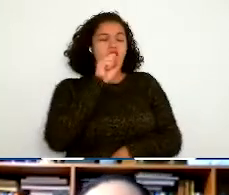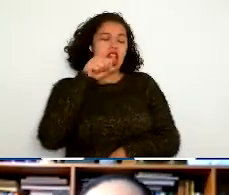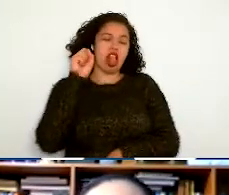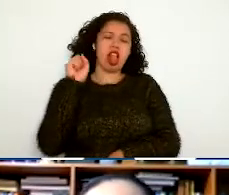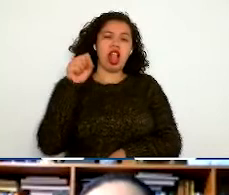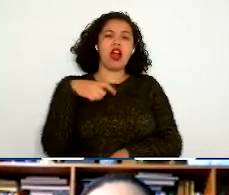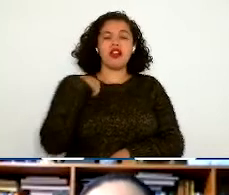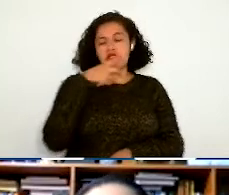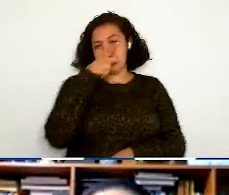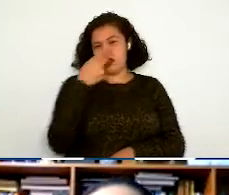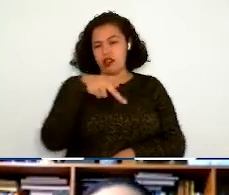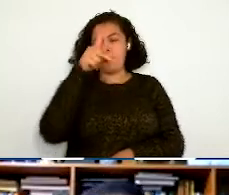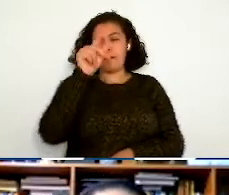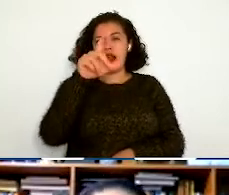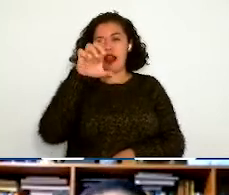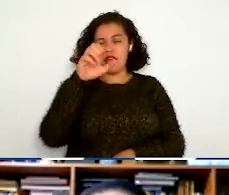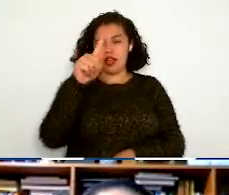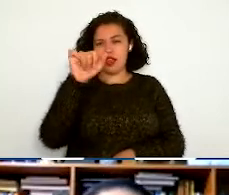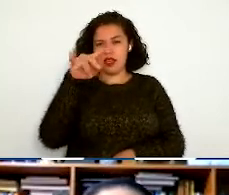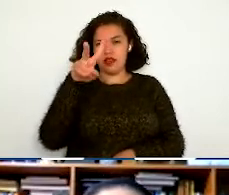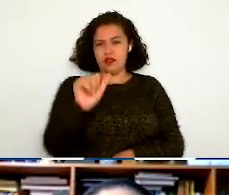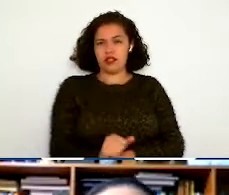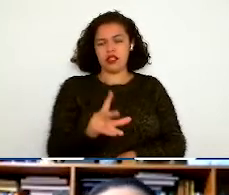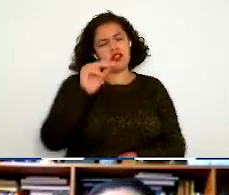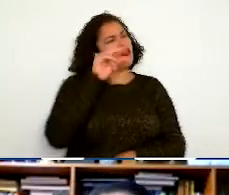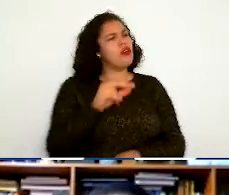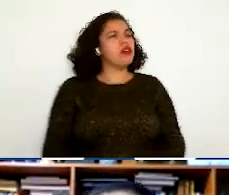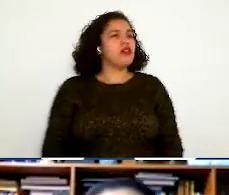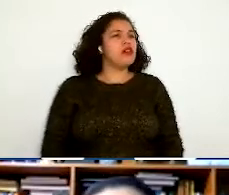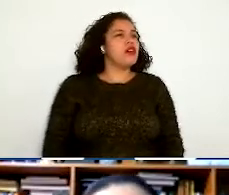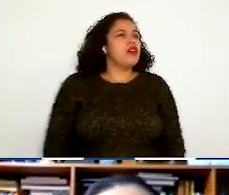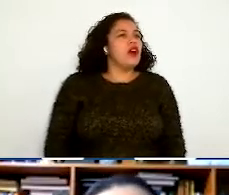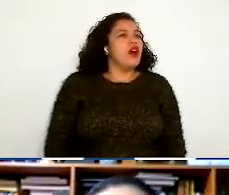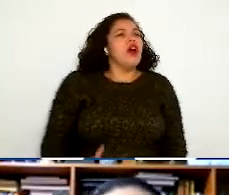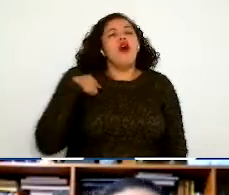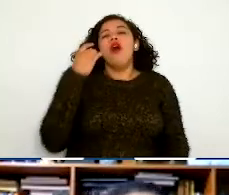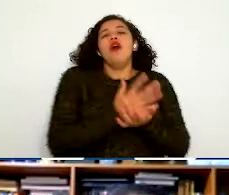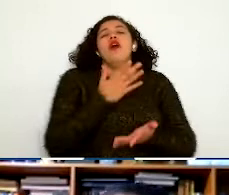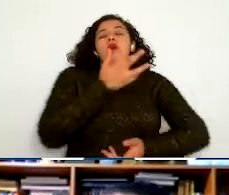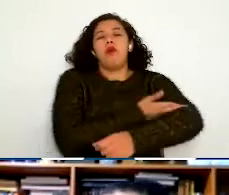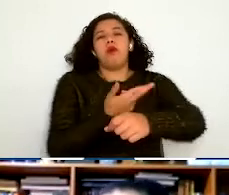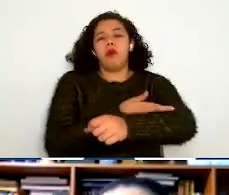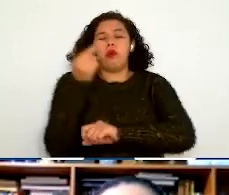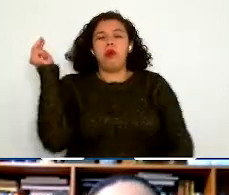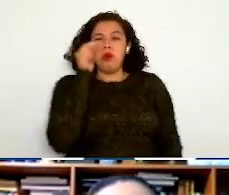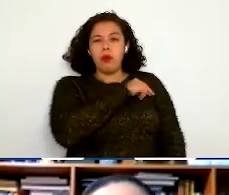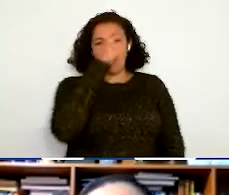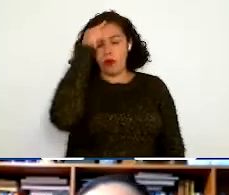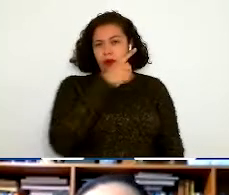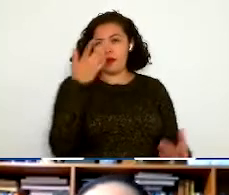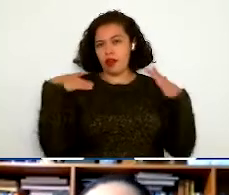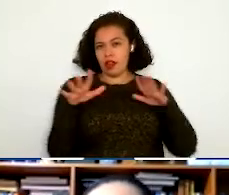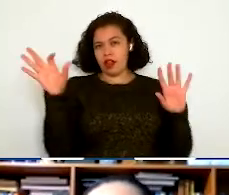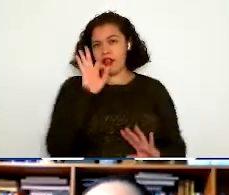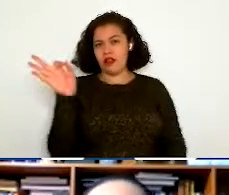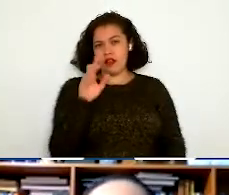lo denomino, en donde no solo estoy dando una solución inmediata, aparentemente, pero